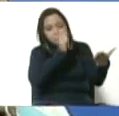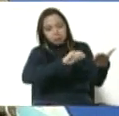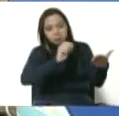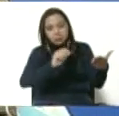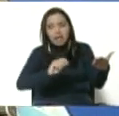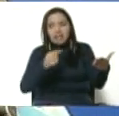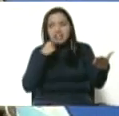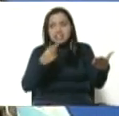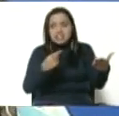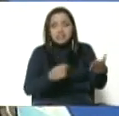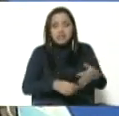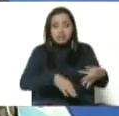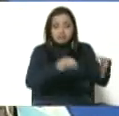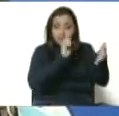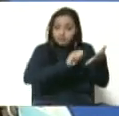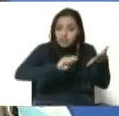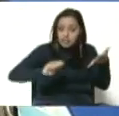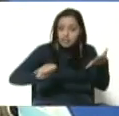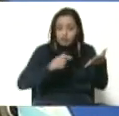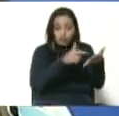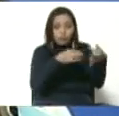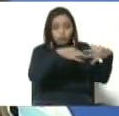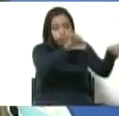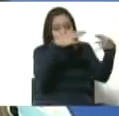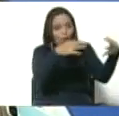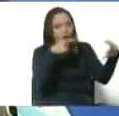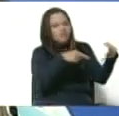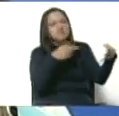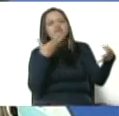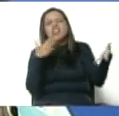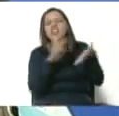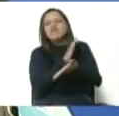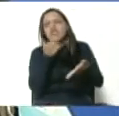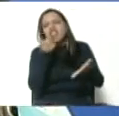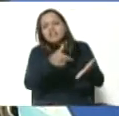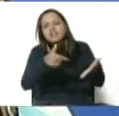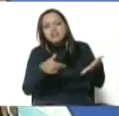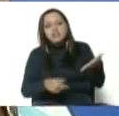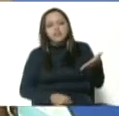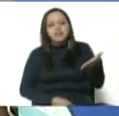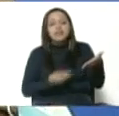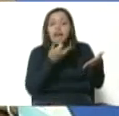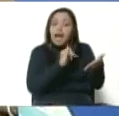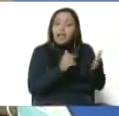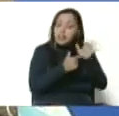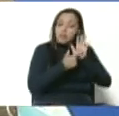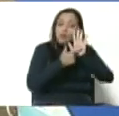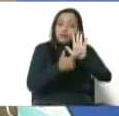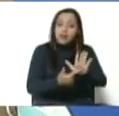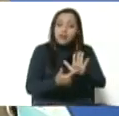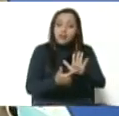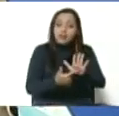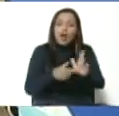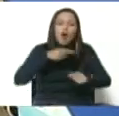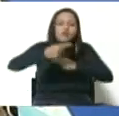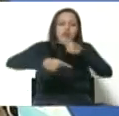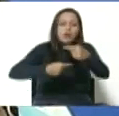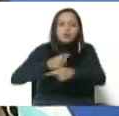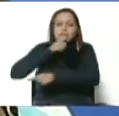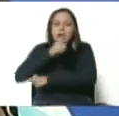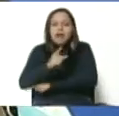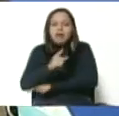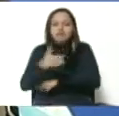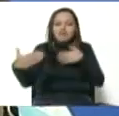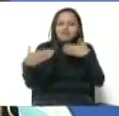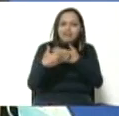letra sobre papel, negro sobre blanco, que está demostrado los graves efectos que han provocado